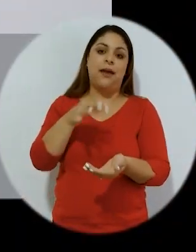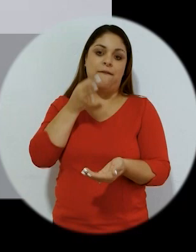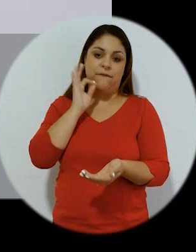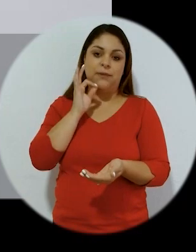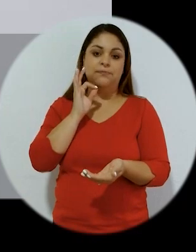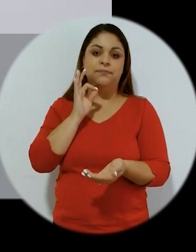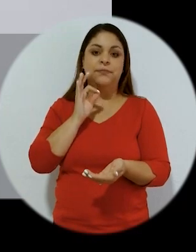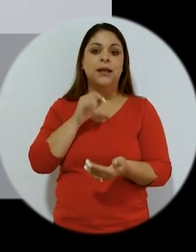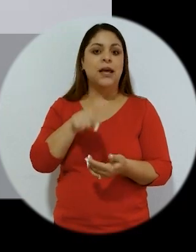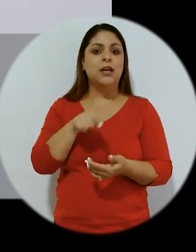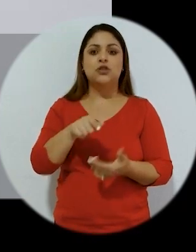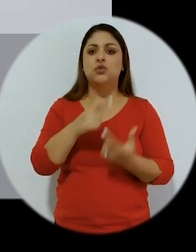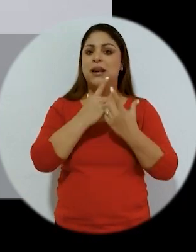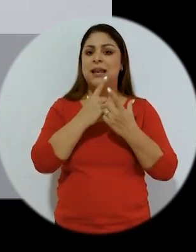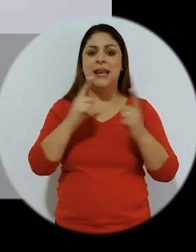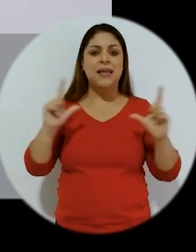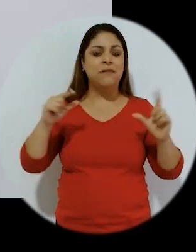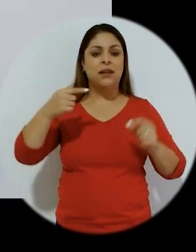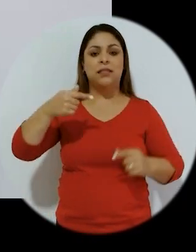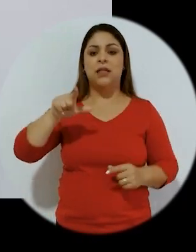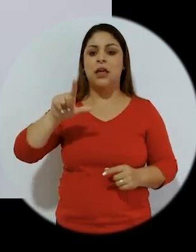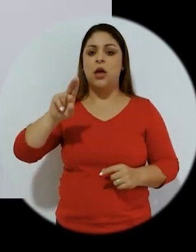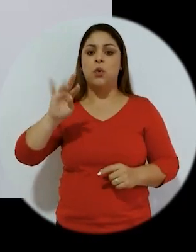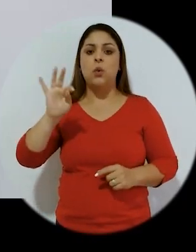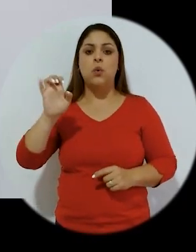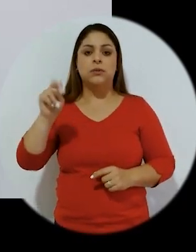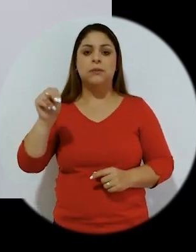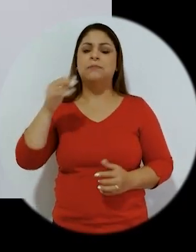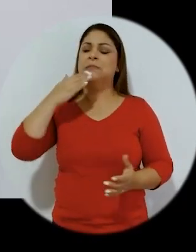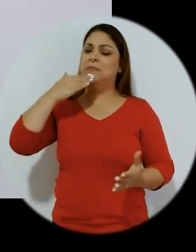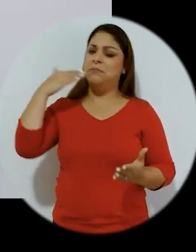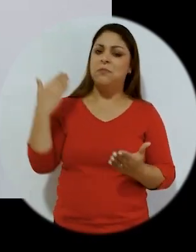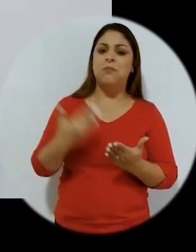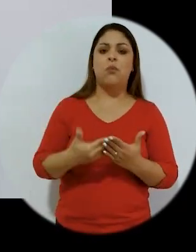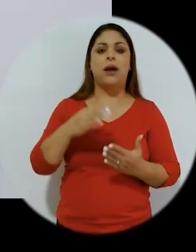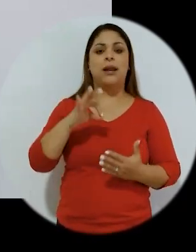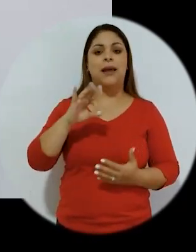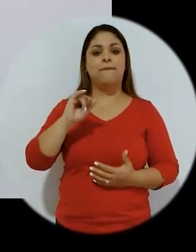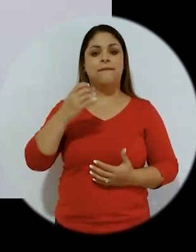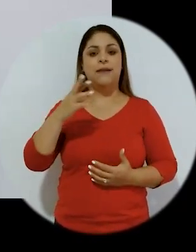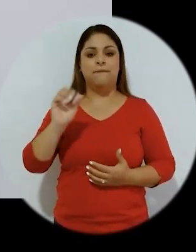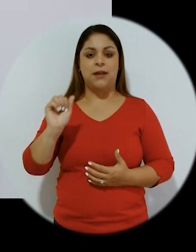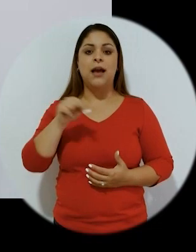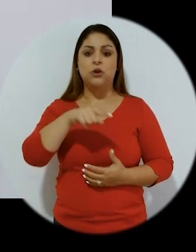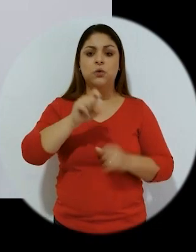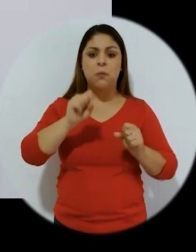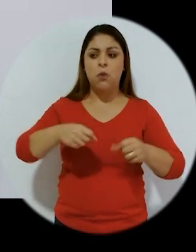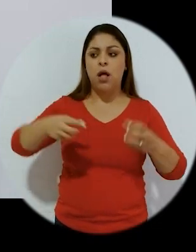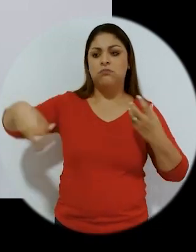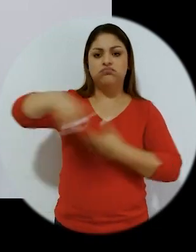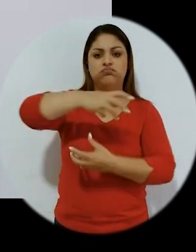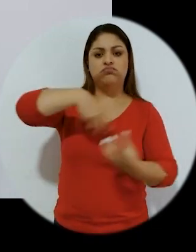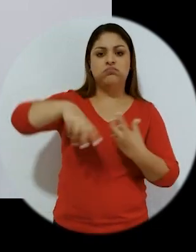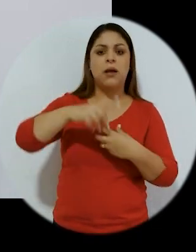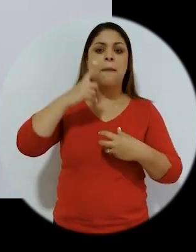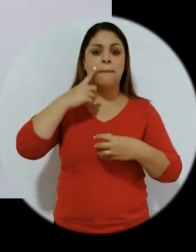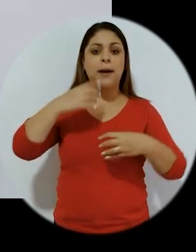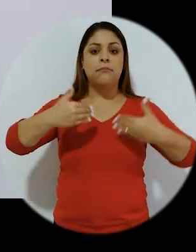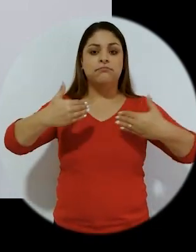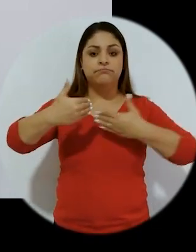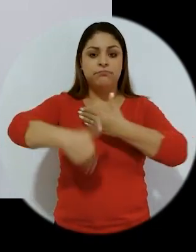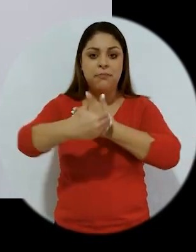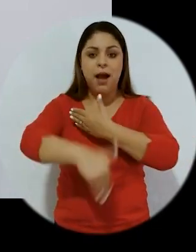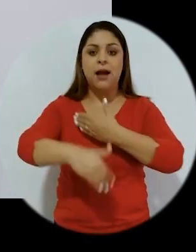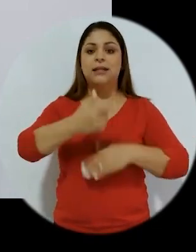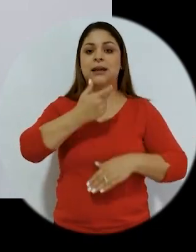fibra, libre de gluten, ¿verdad? Que puede combinarse con otras harinas para hacer pan, galletas, varios